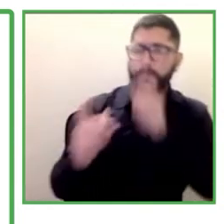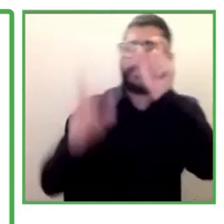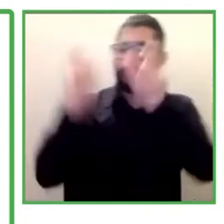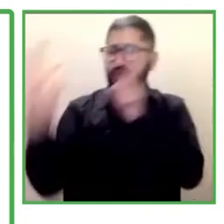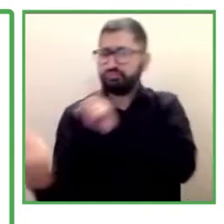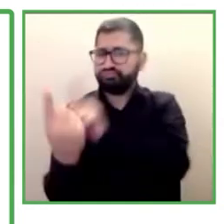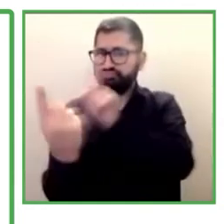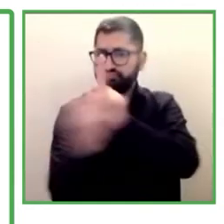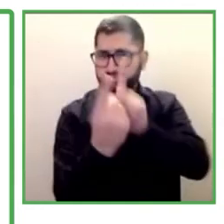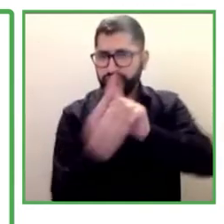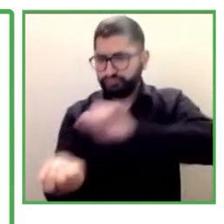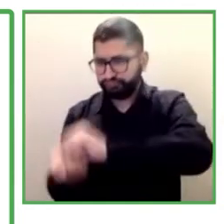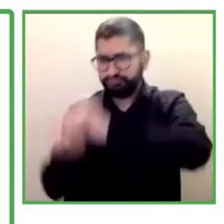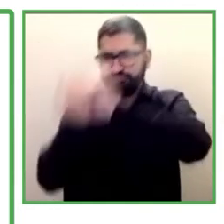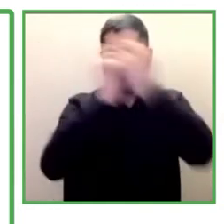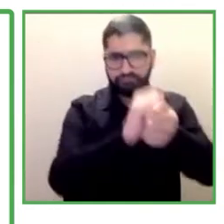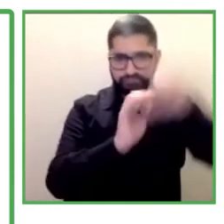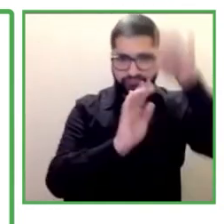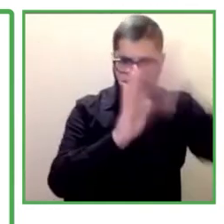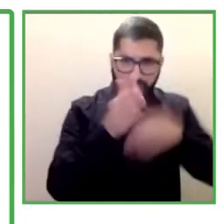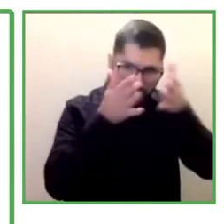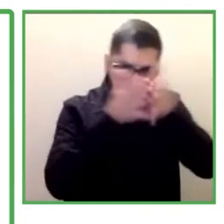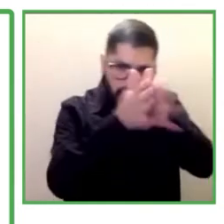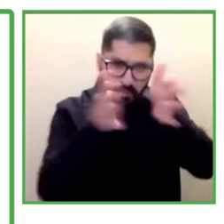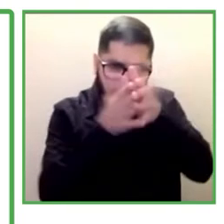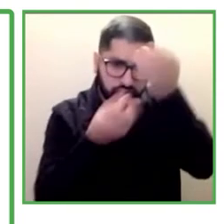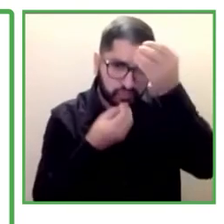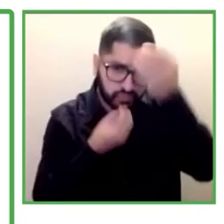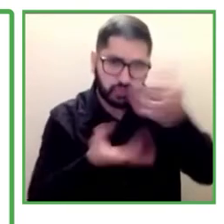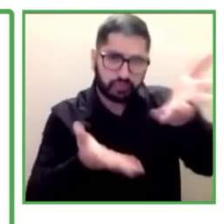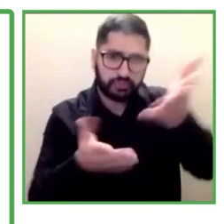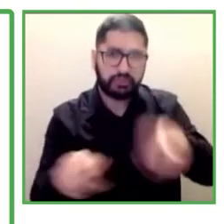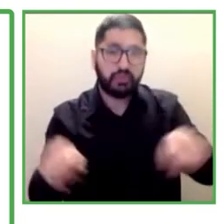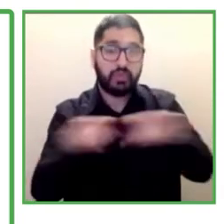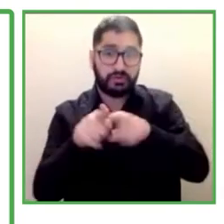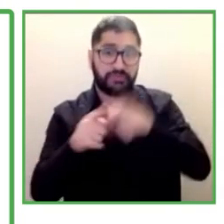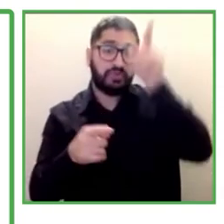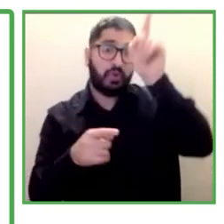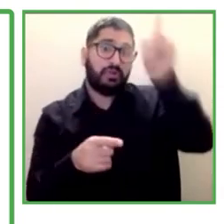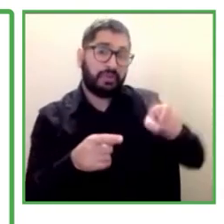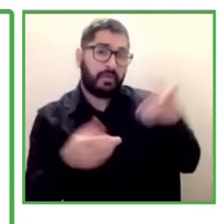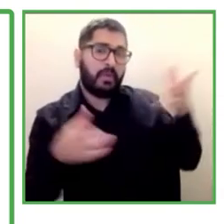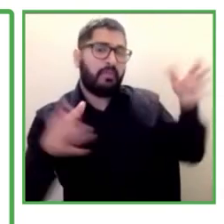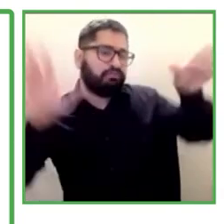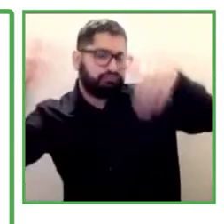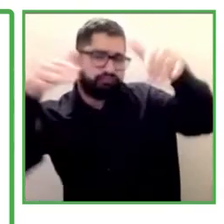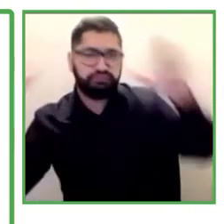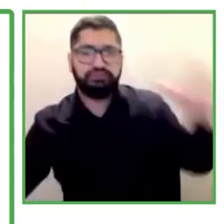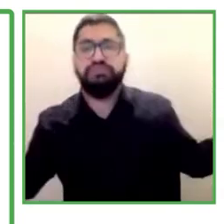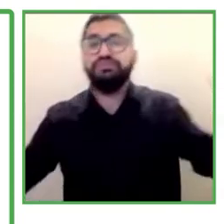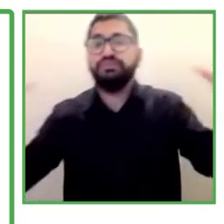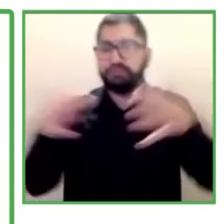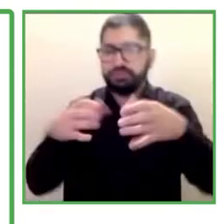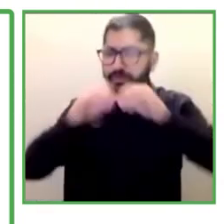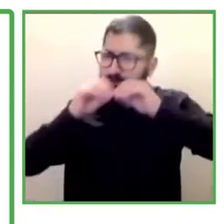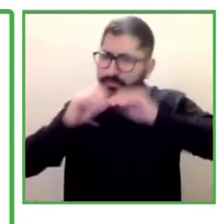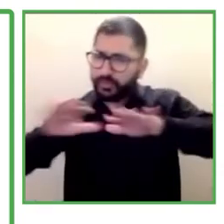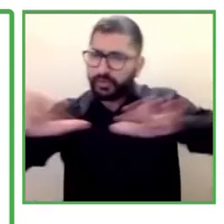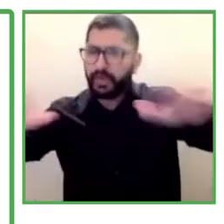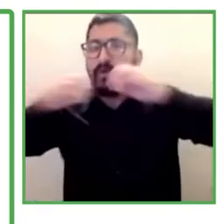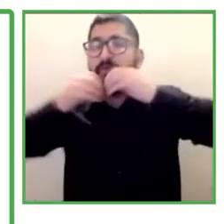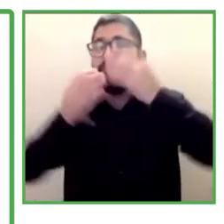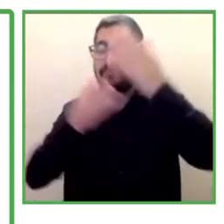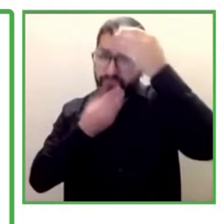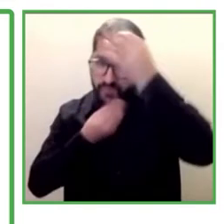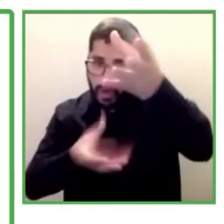difundimos cada vez que se lanza una convocatoria, se difunden información de todas las fases del proceso, porque suelen ser